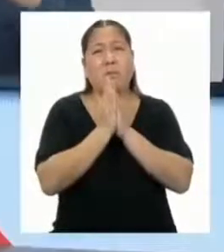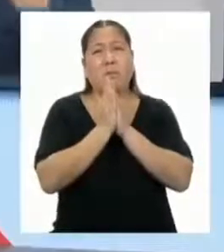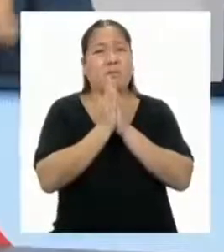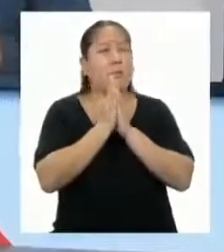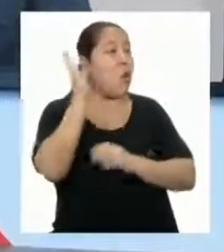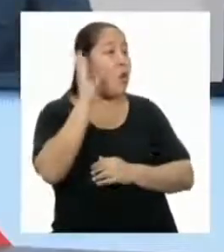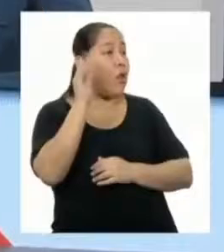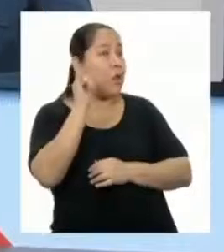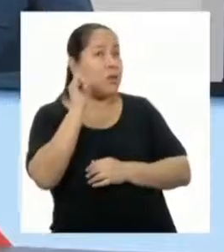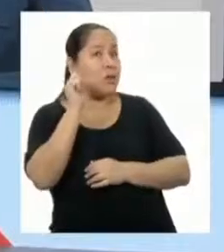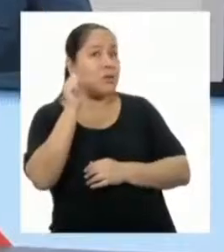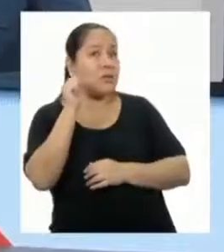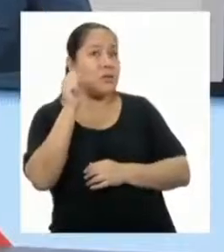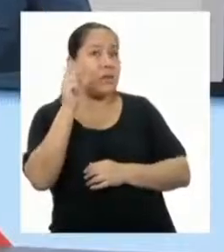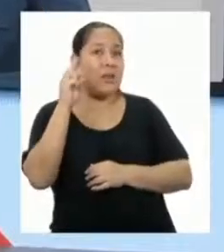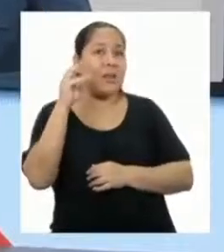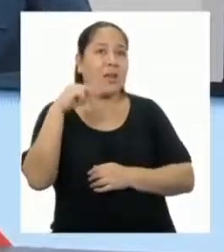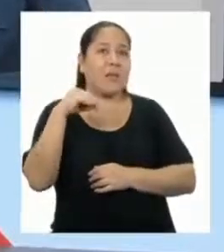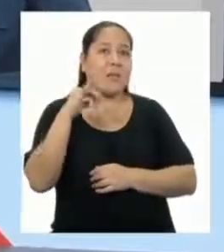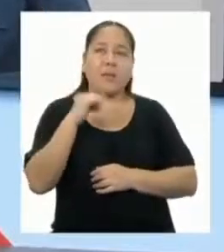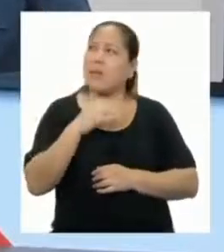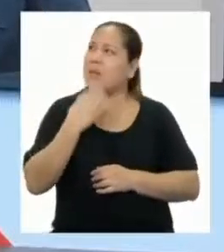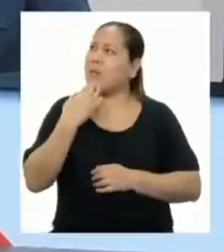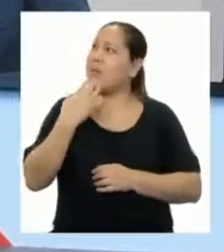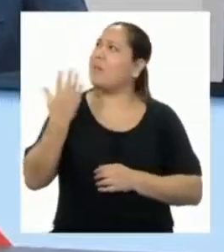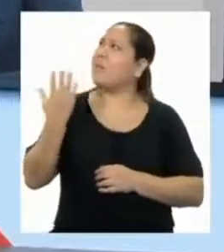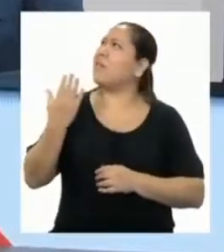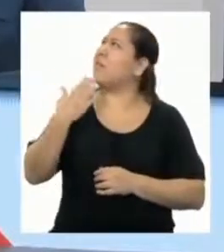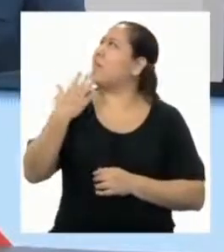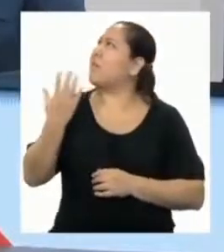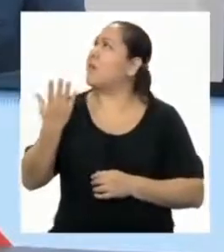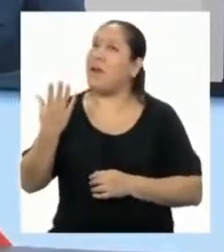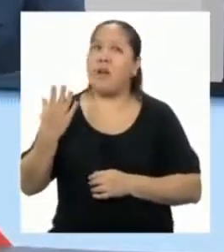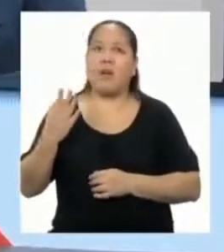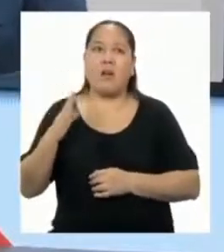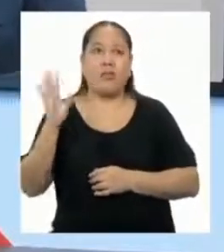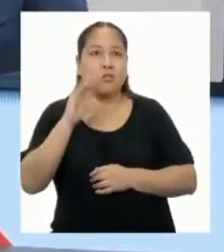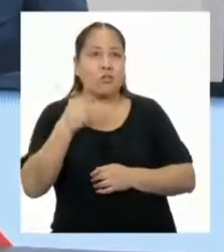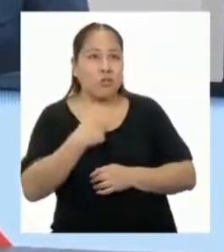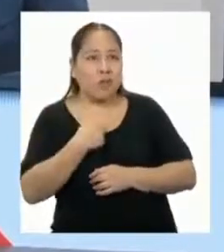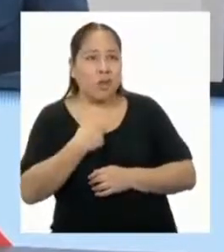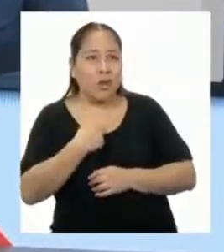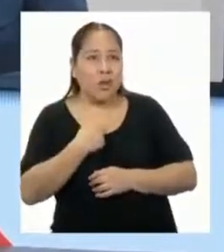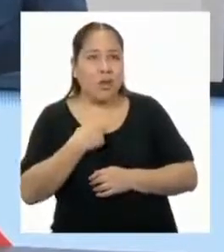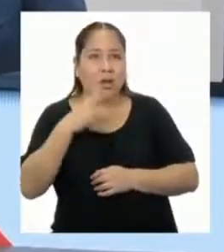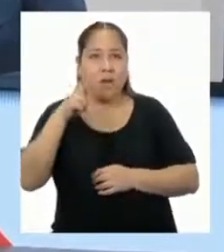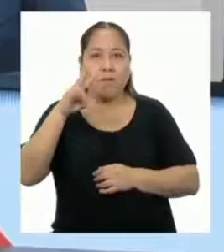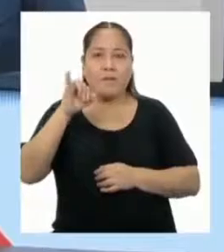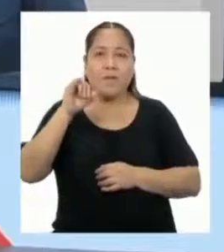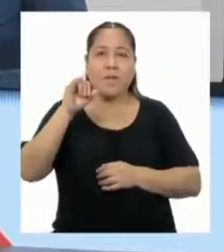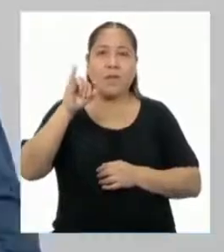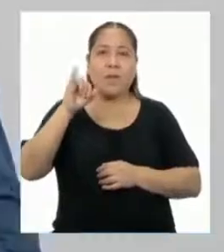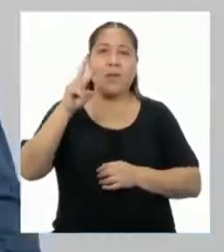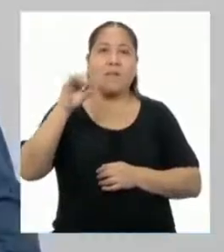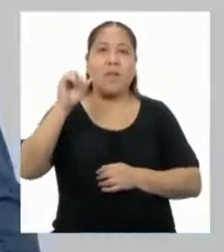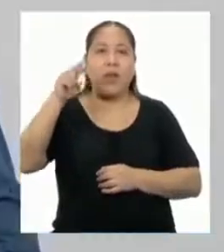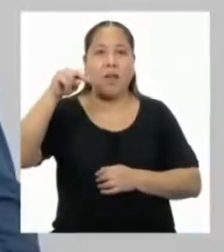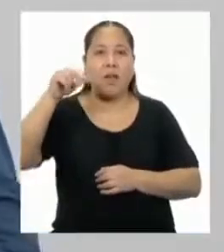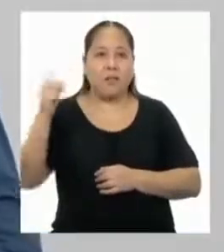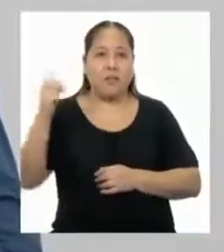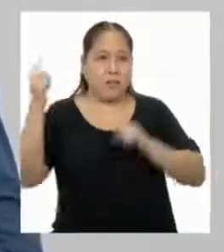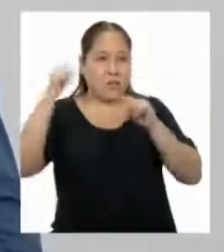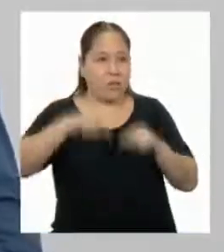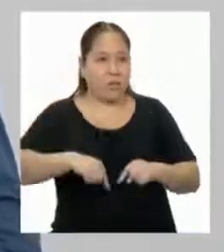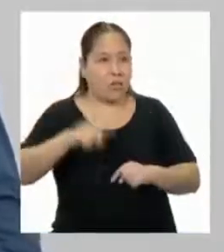Hola, Yaremis. ¿Qué? ¿Quién me está hablando? Soy yo, Liliana Brañez. Vine hasta aquí